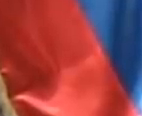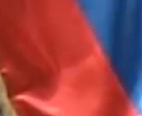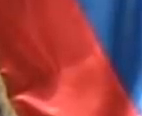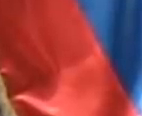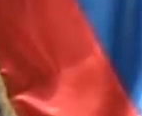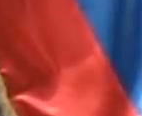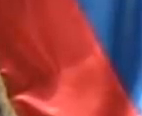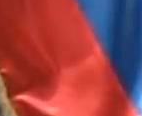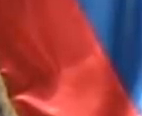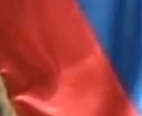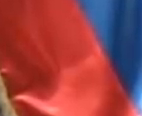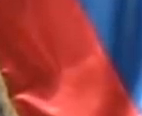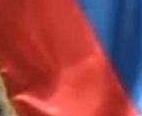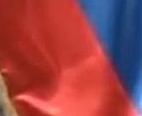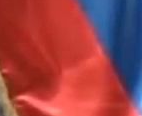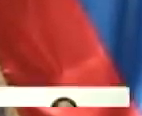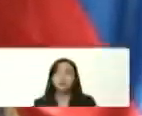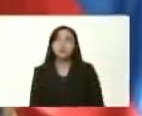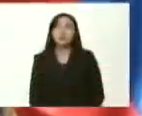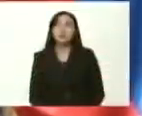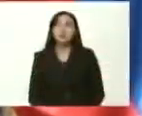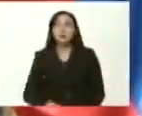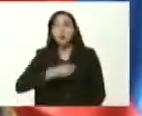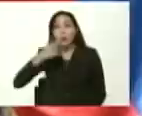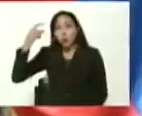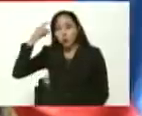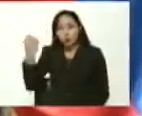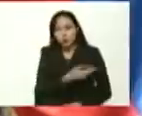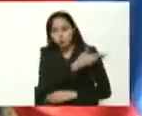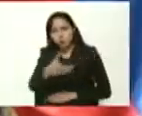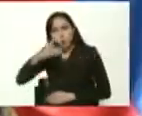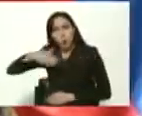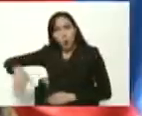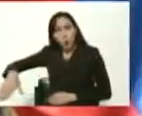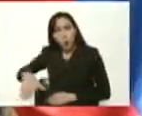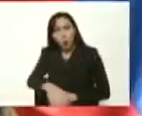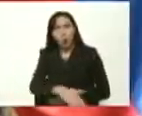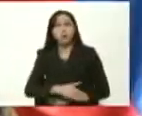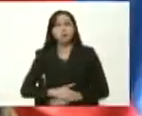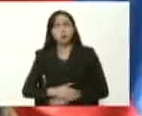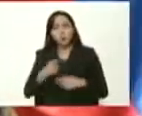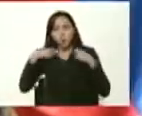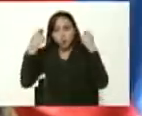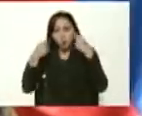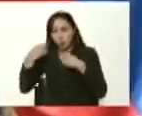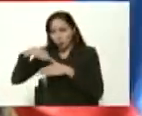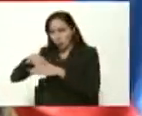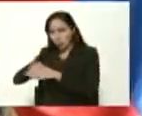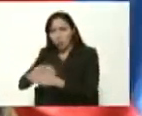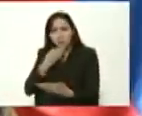Buenos días, tengan todos ustedes, pueblo de Venezuela, con debido respeto, solicitamos estos